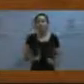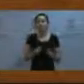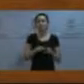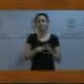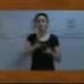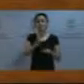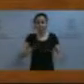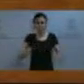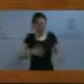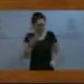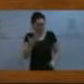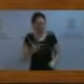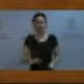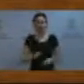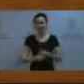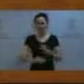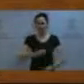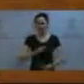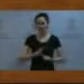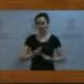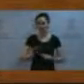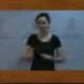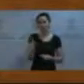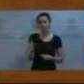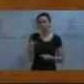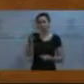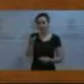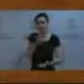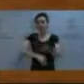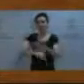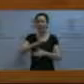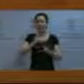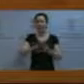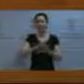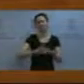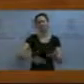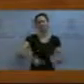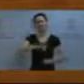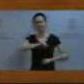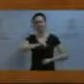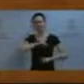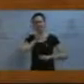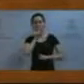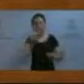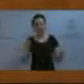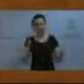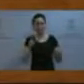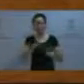válidos. Para residentes de segundo y tercer grado de discapacidad hay listas de espera de más de un año.